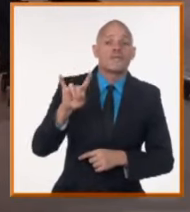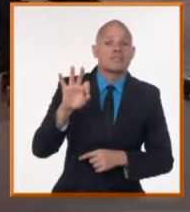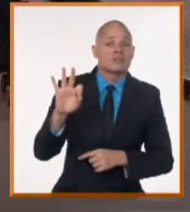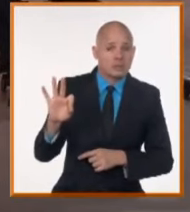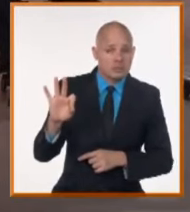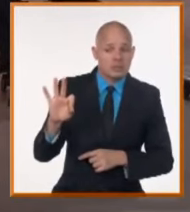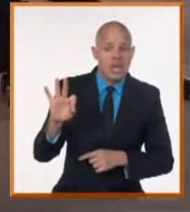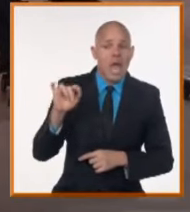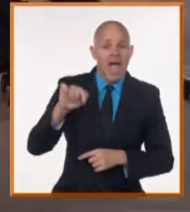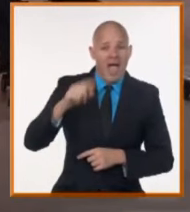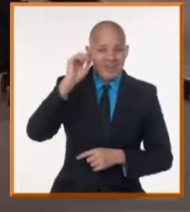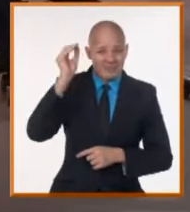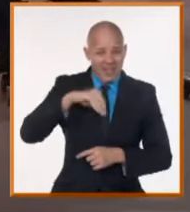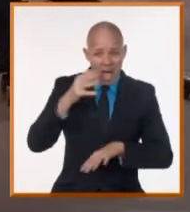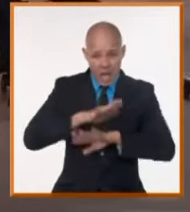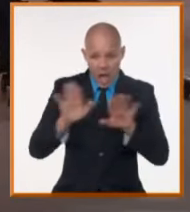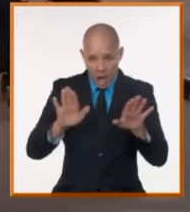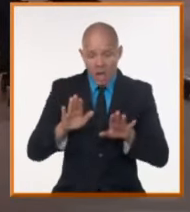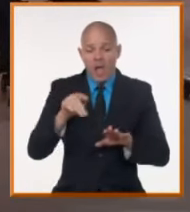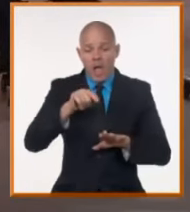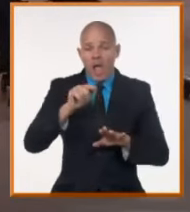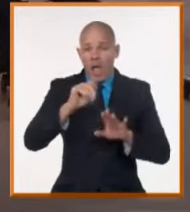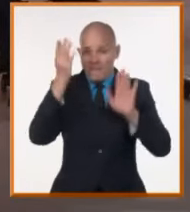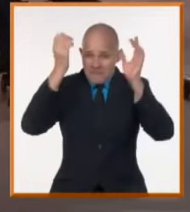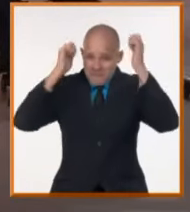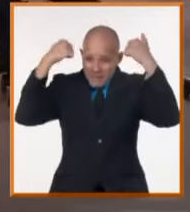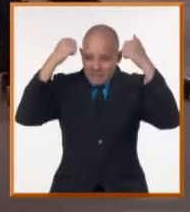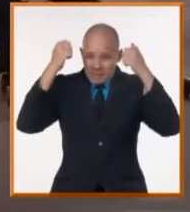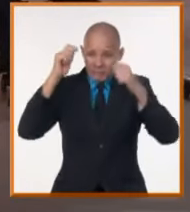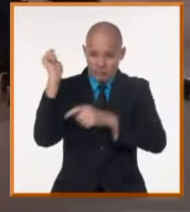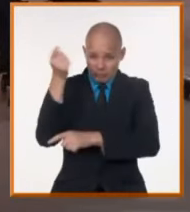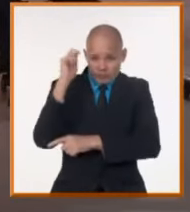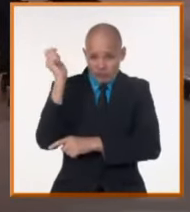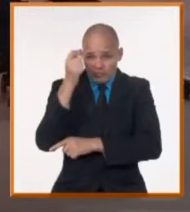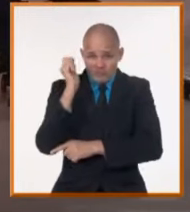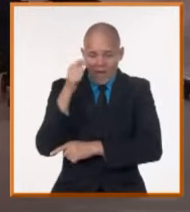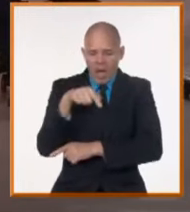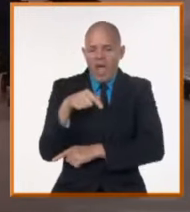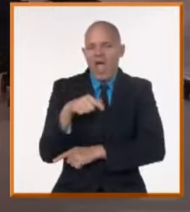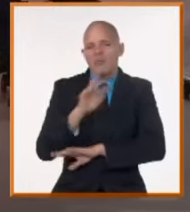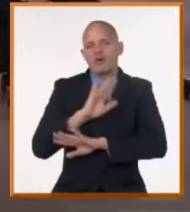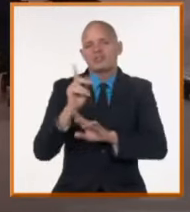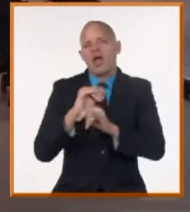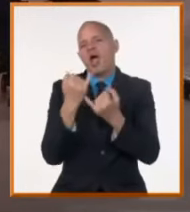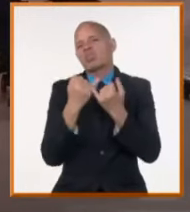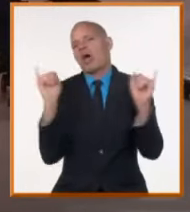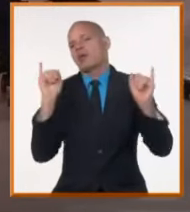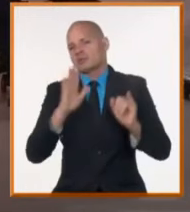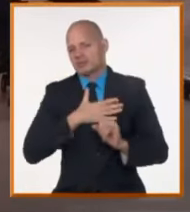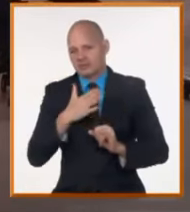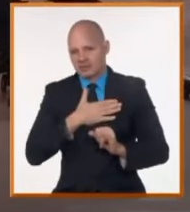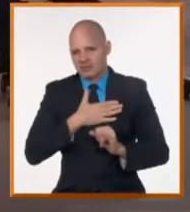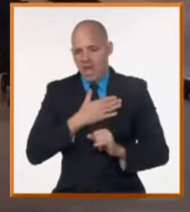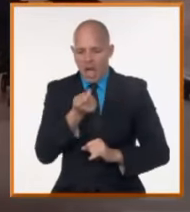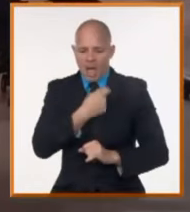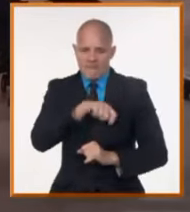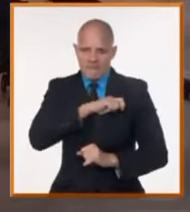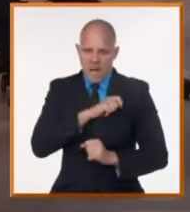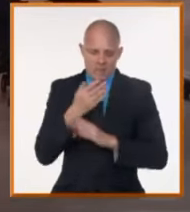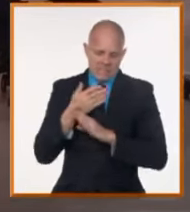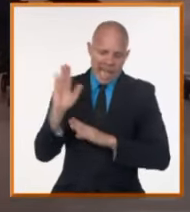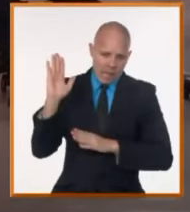1898, 1902, enmienda Plata, en fin, parecía que le iba muy bien a la doctrina Monroe. Sin embargo,